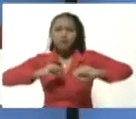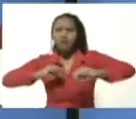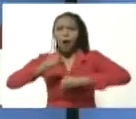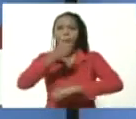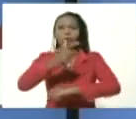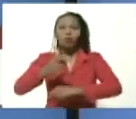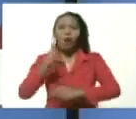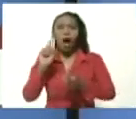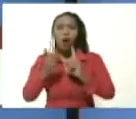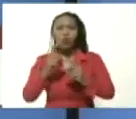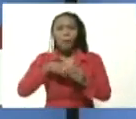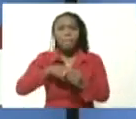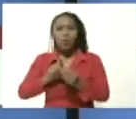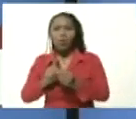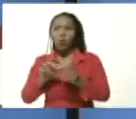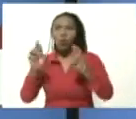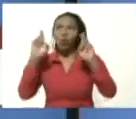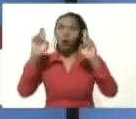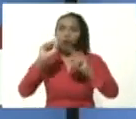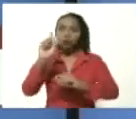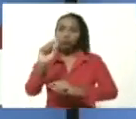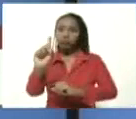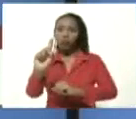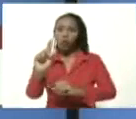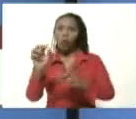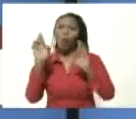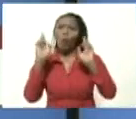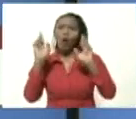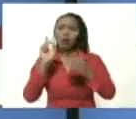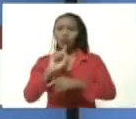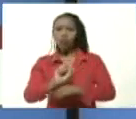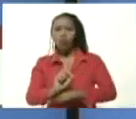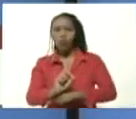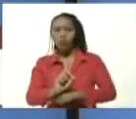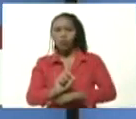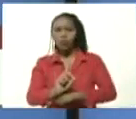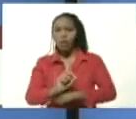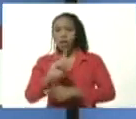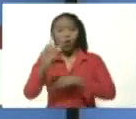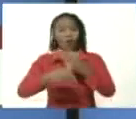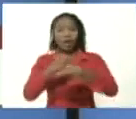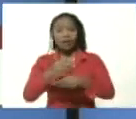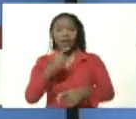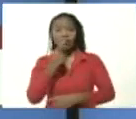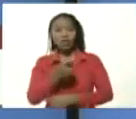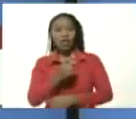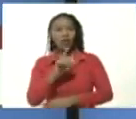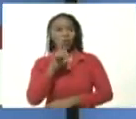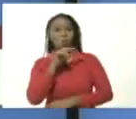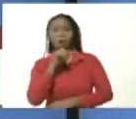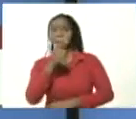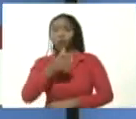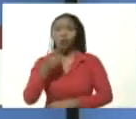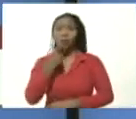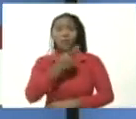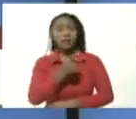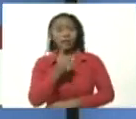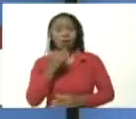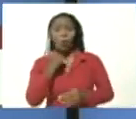a retirarse algunos. Ojalá que no. Ojalá que no. Y no van a hacerlo diciendo, no tengo gente. No, ellos van a